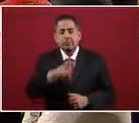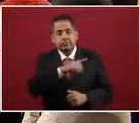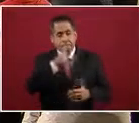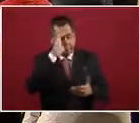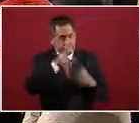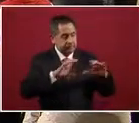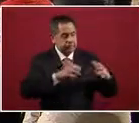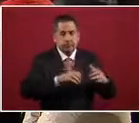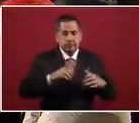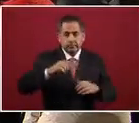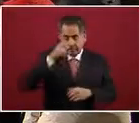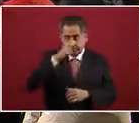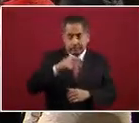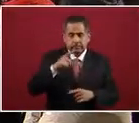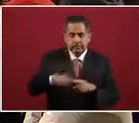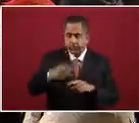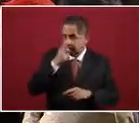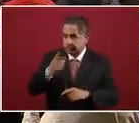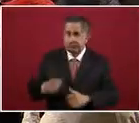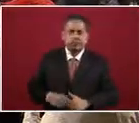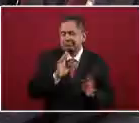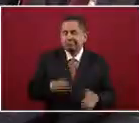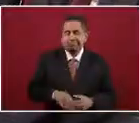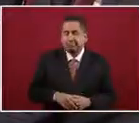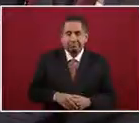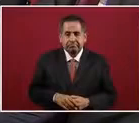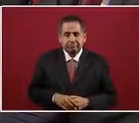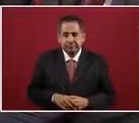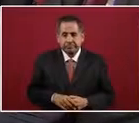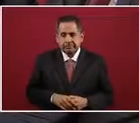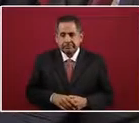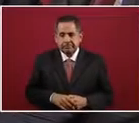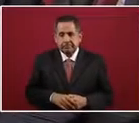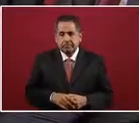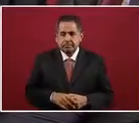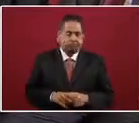Arquidiócesis Primada de México. Gracias. Solo